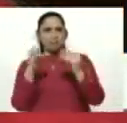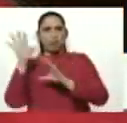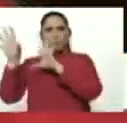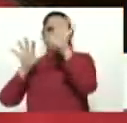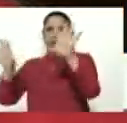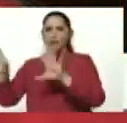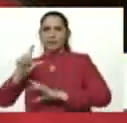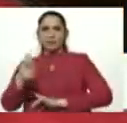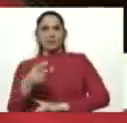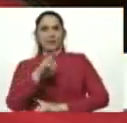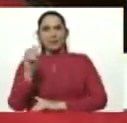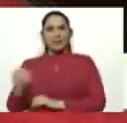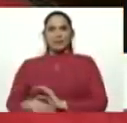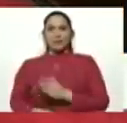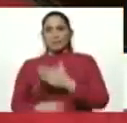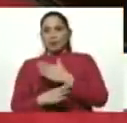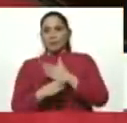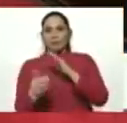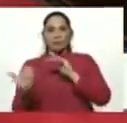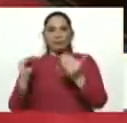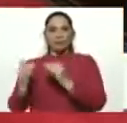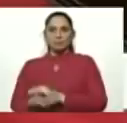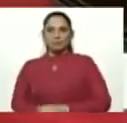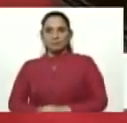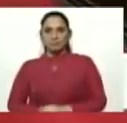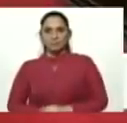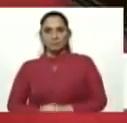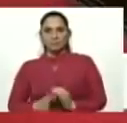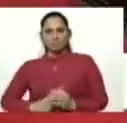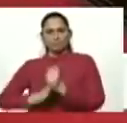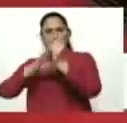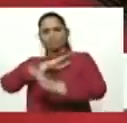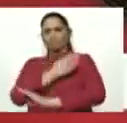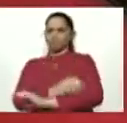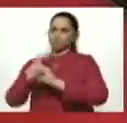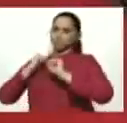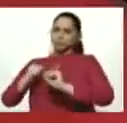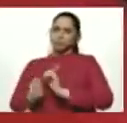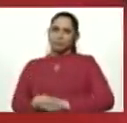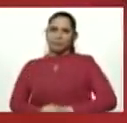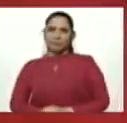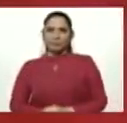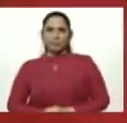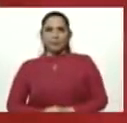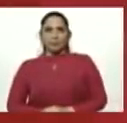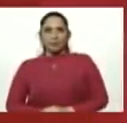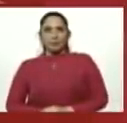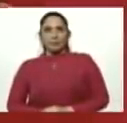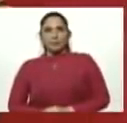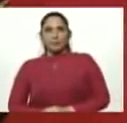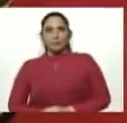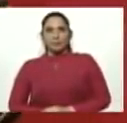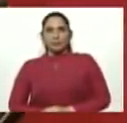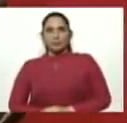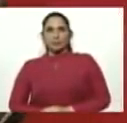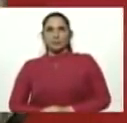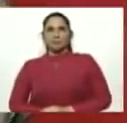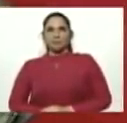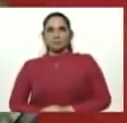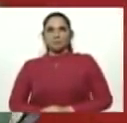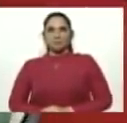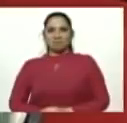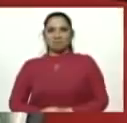G20. Vamos a la estabilidad. Es el liderazgo de la Venezuela de verdad,